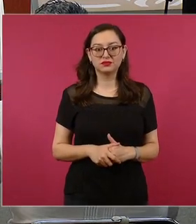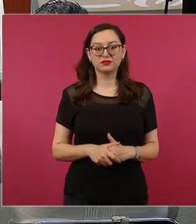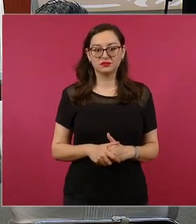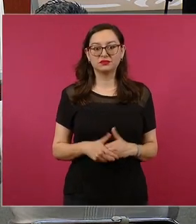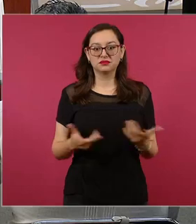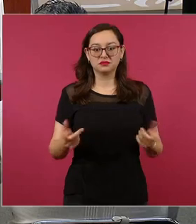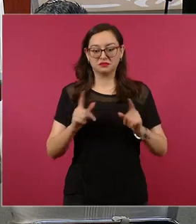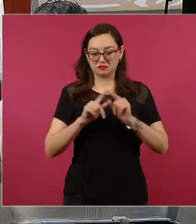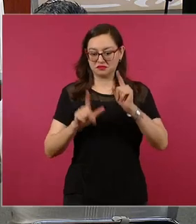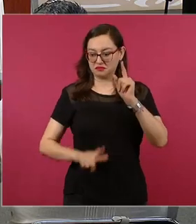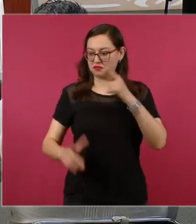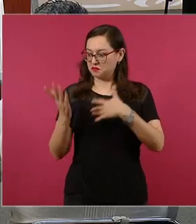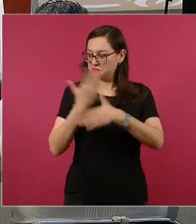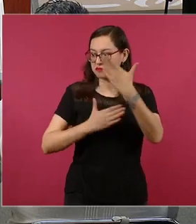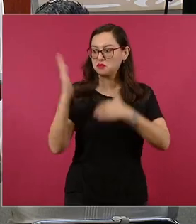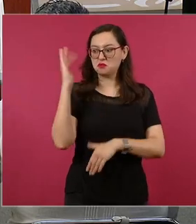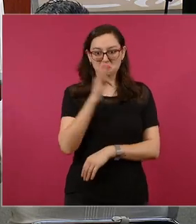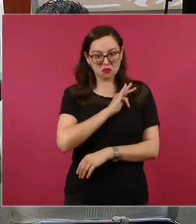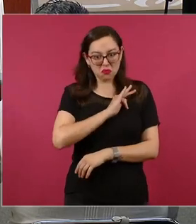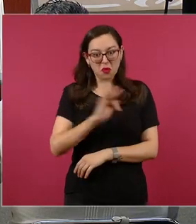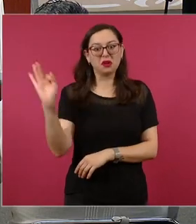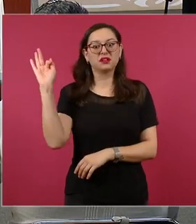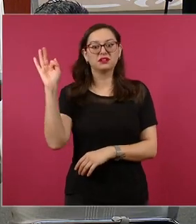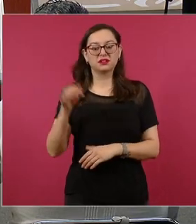viabilidad a la nación.